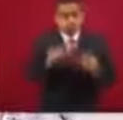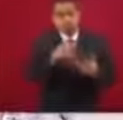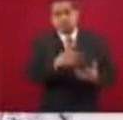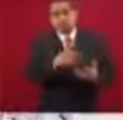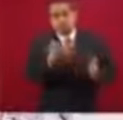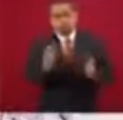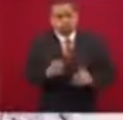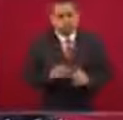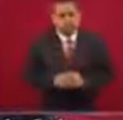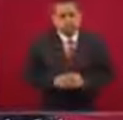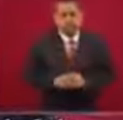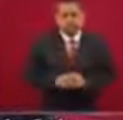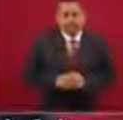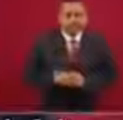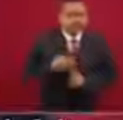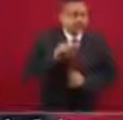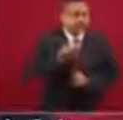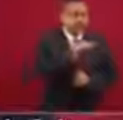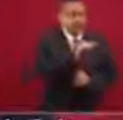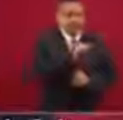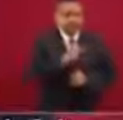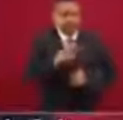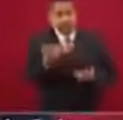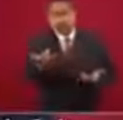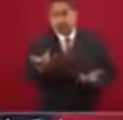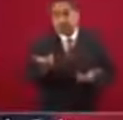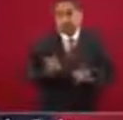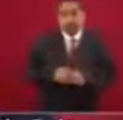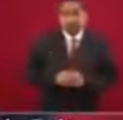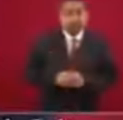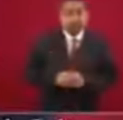pesar de qué